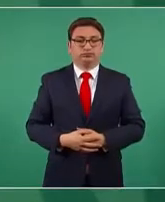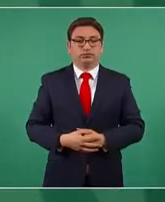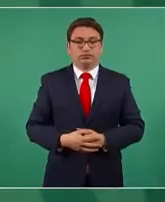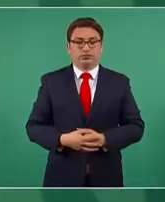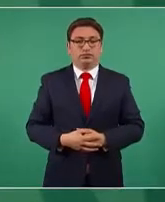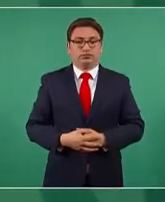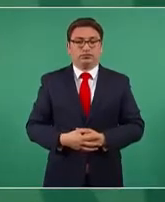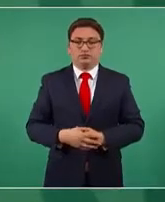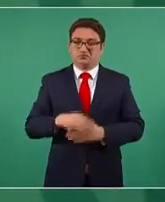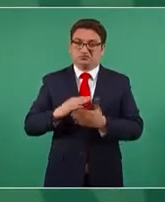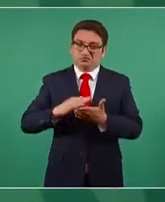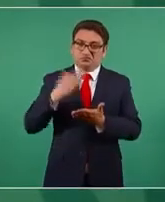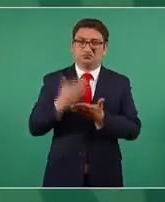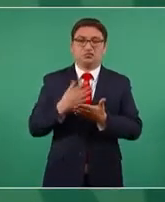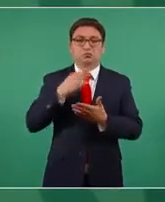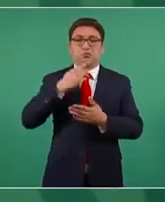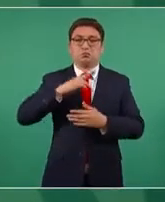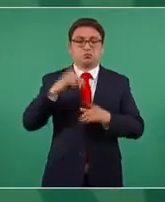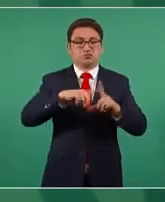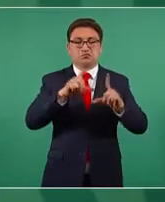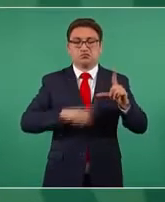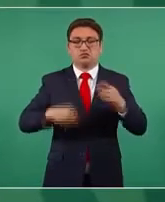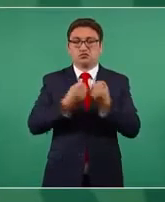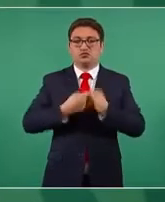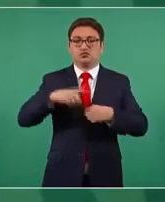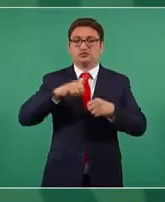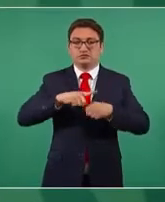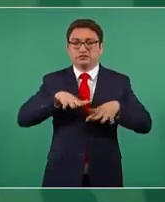Tenemos que buscar una sociedad mejor.